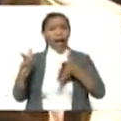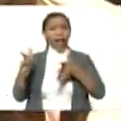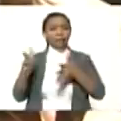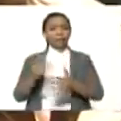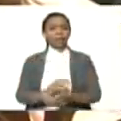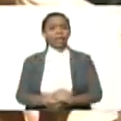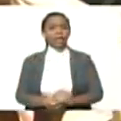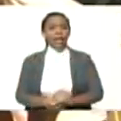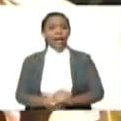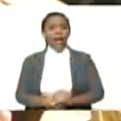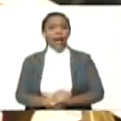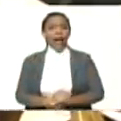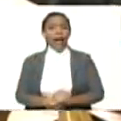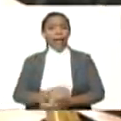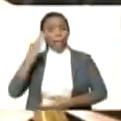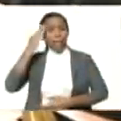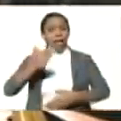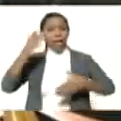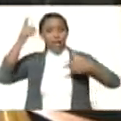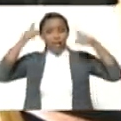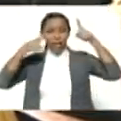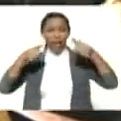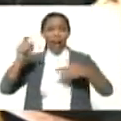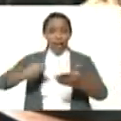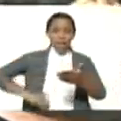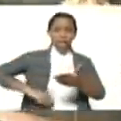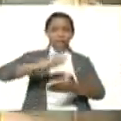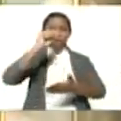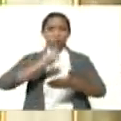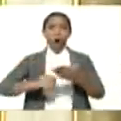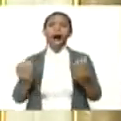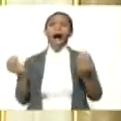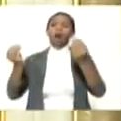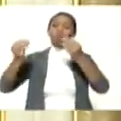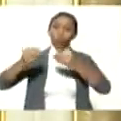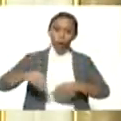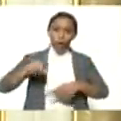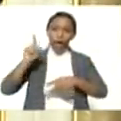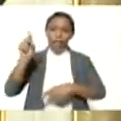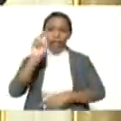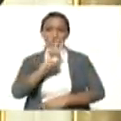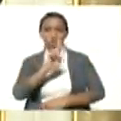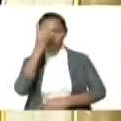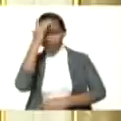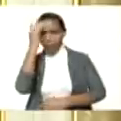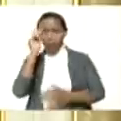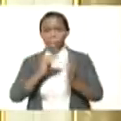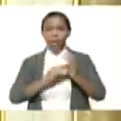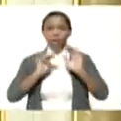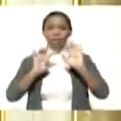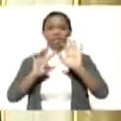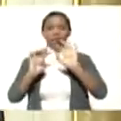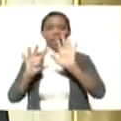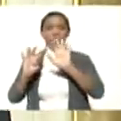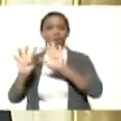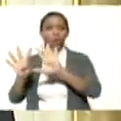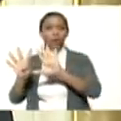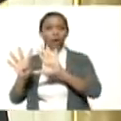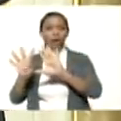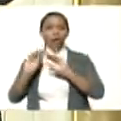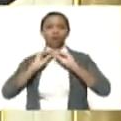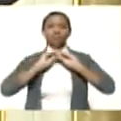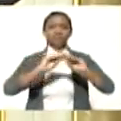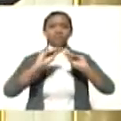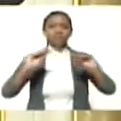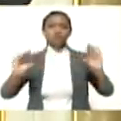El comandante Chávez firmó el decreto aquel 2 de febrero de 1999, convocando